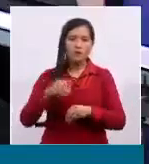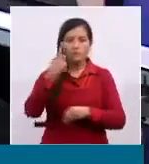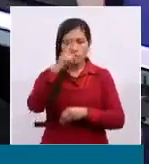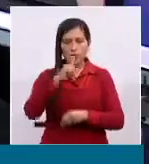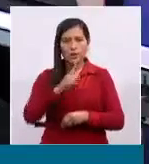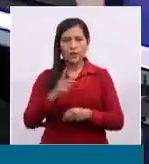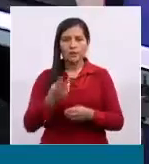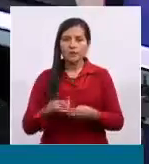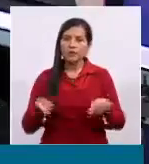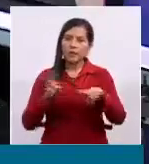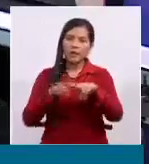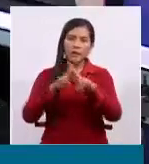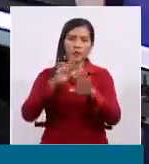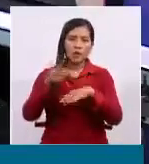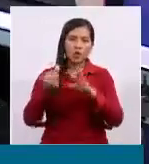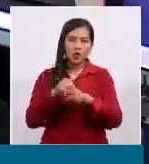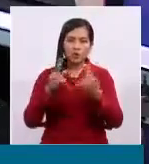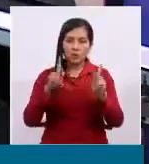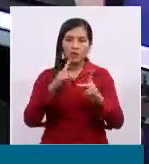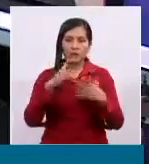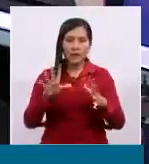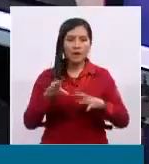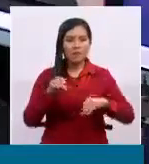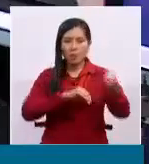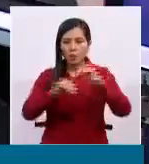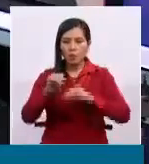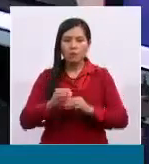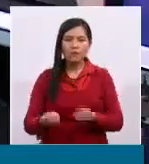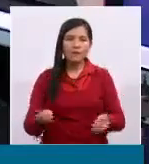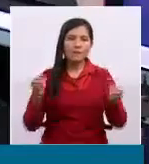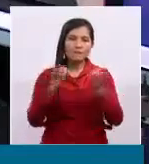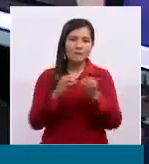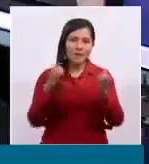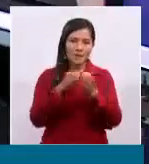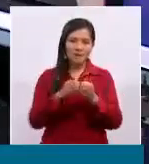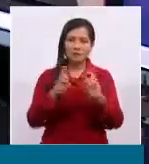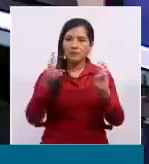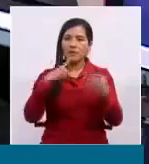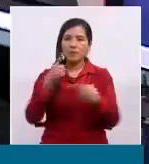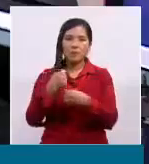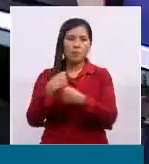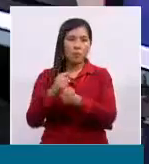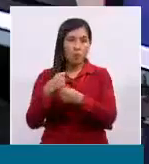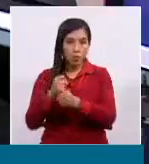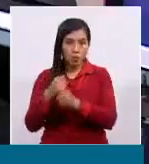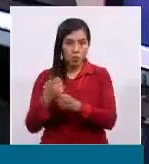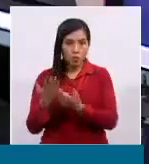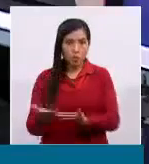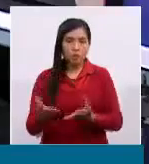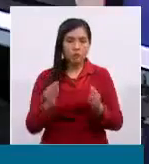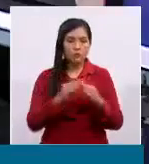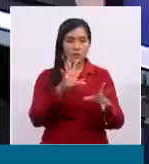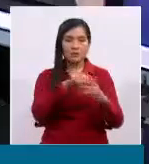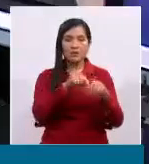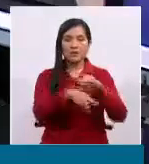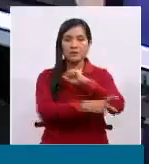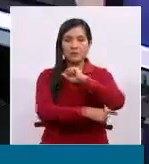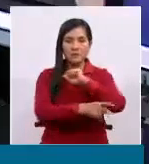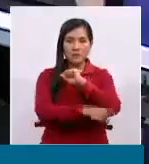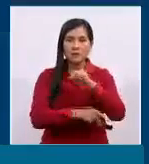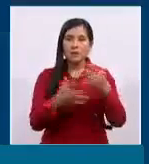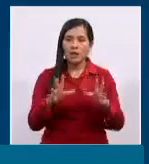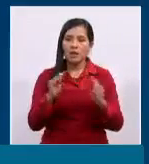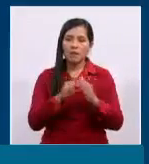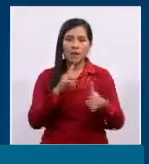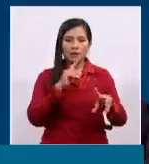que todos los artífices que son productivos de nuestro país han entrado